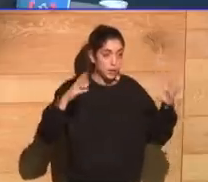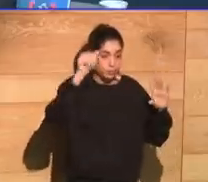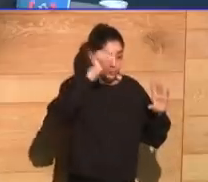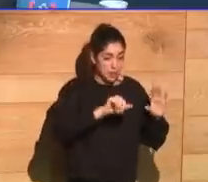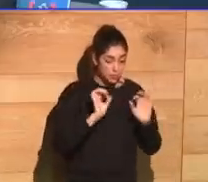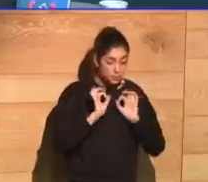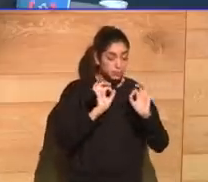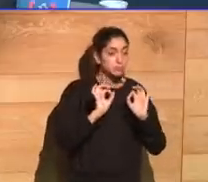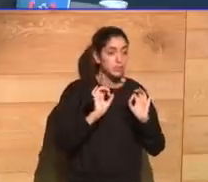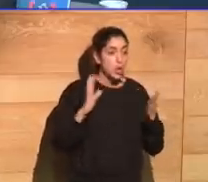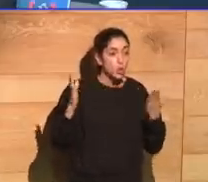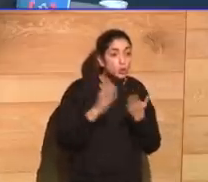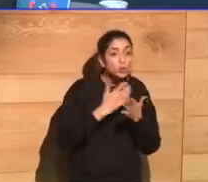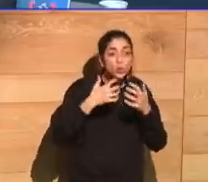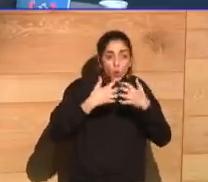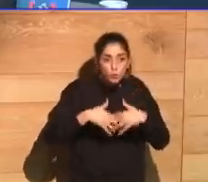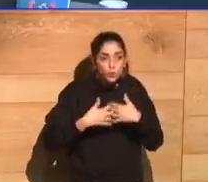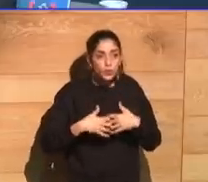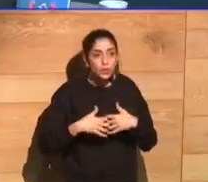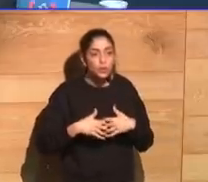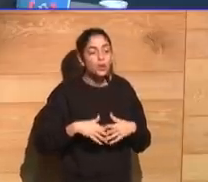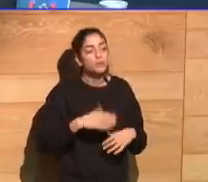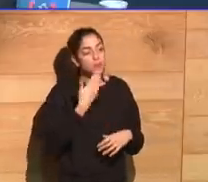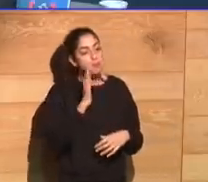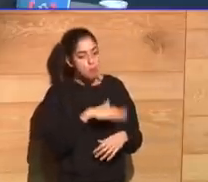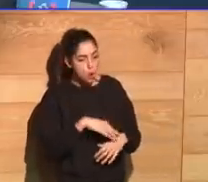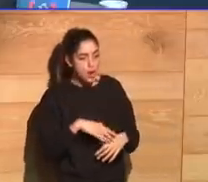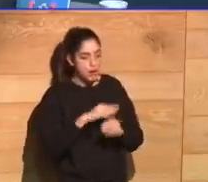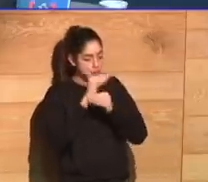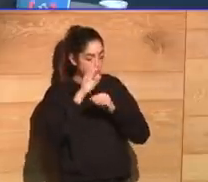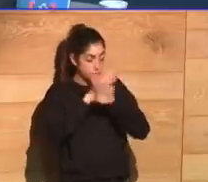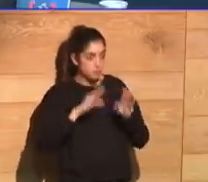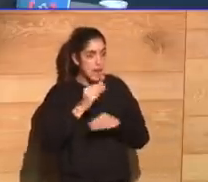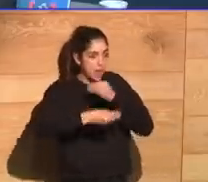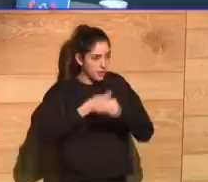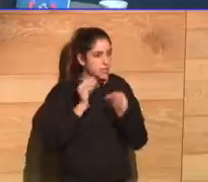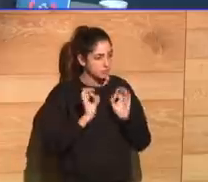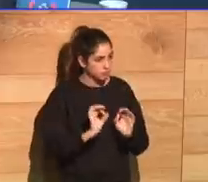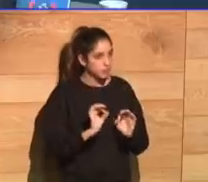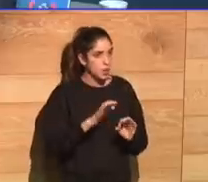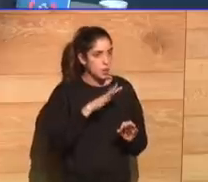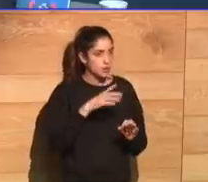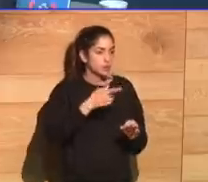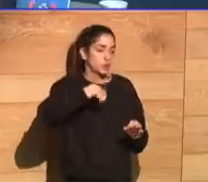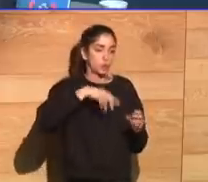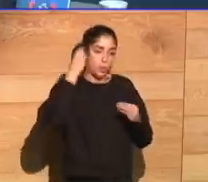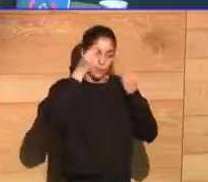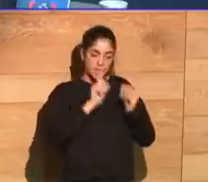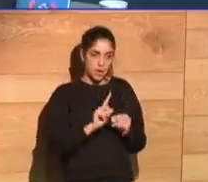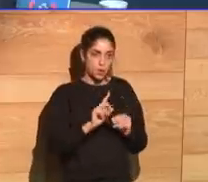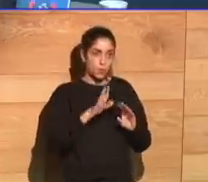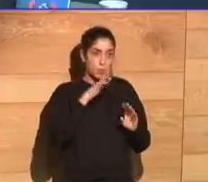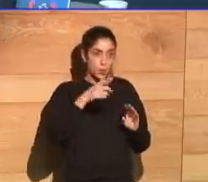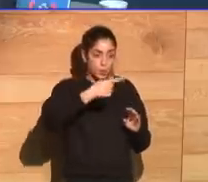es que todo funcionó. Por eso digo que, me mola que al final hayamos hecho esto, que ya no lo teníamos pensado, porque de repente hemos hablado de un montón